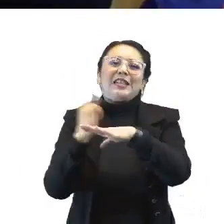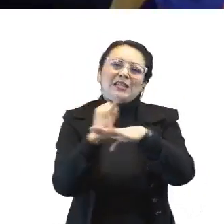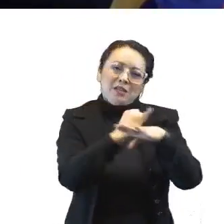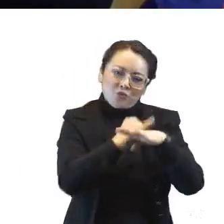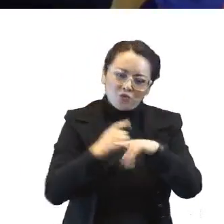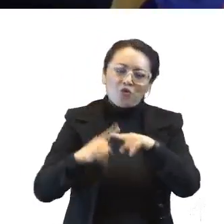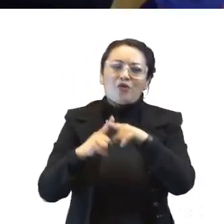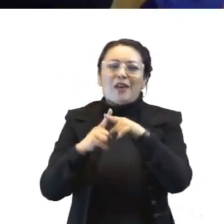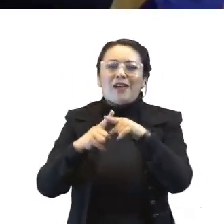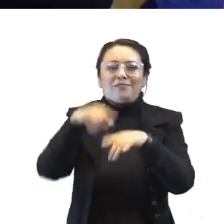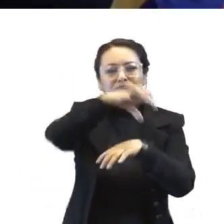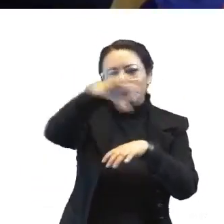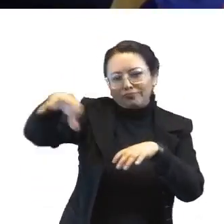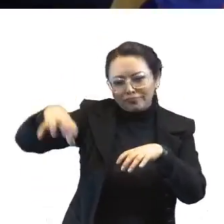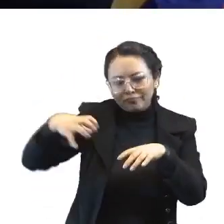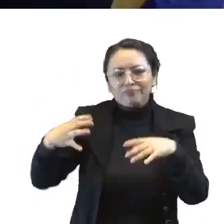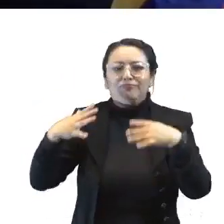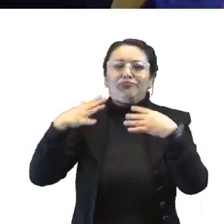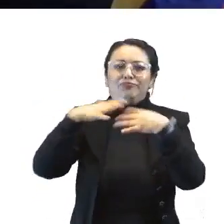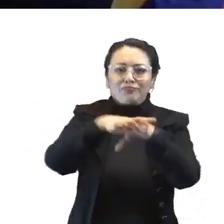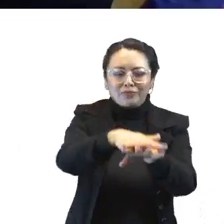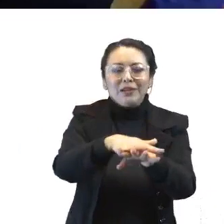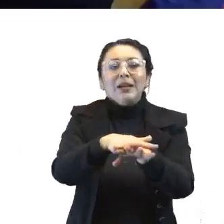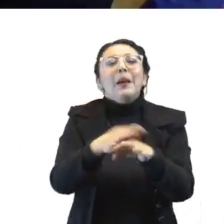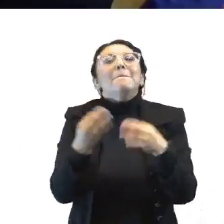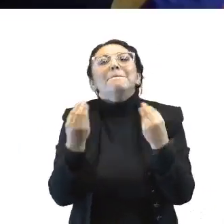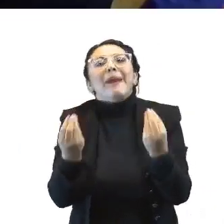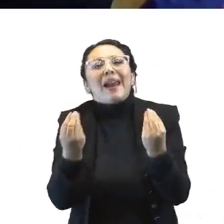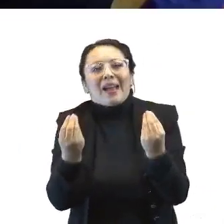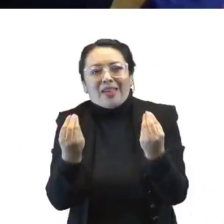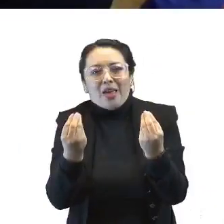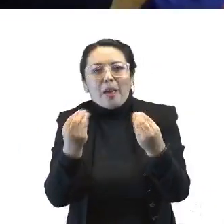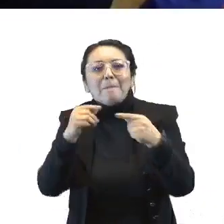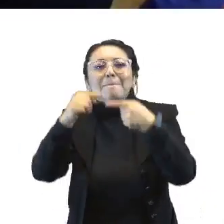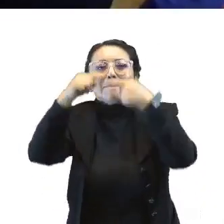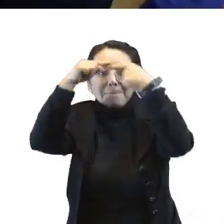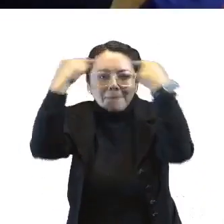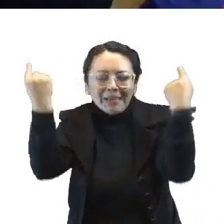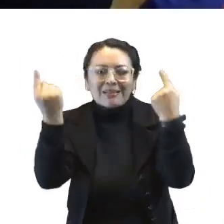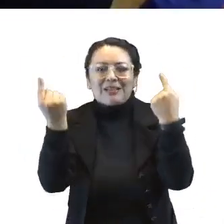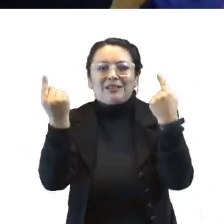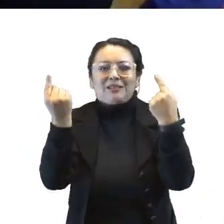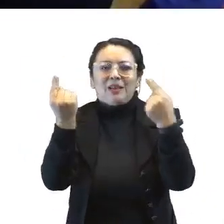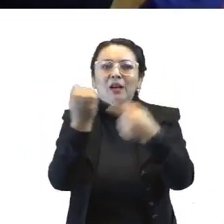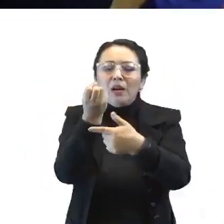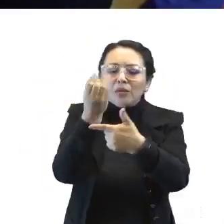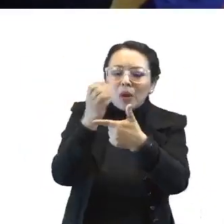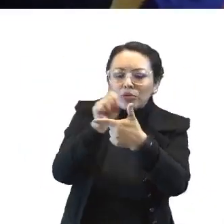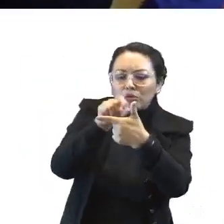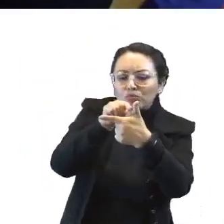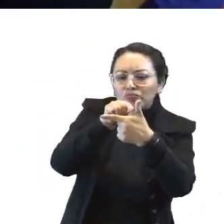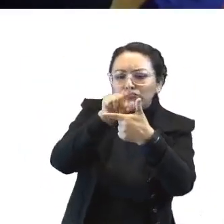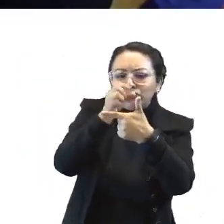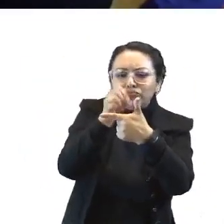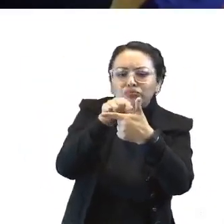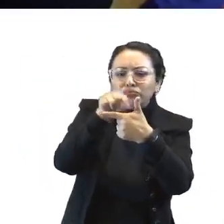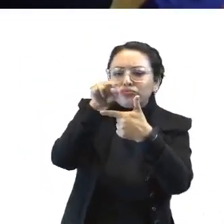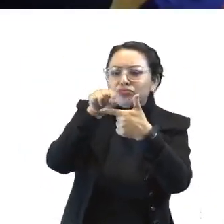para definir metas, indicadores y trazadores presupuestales que